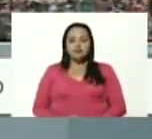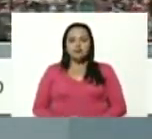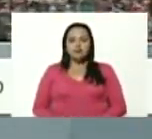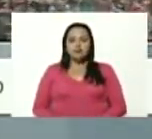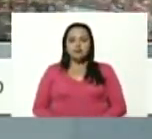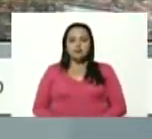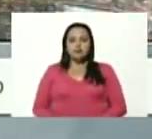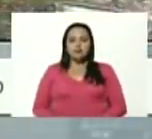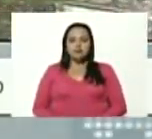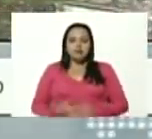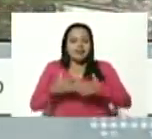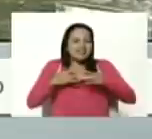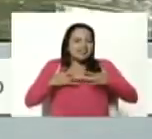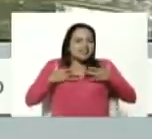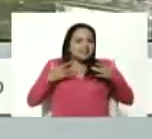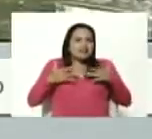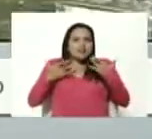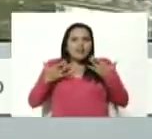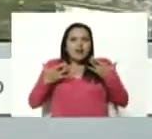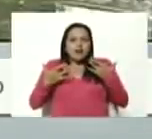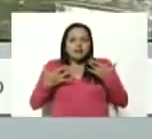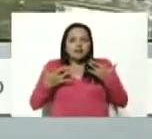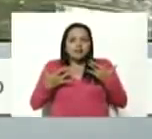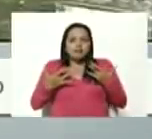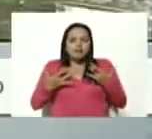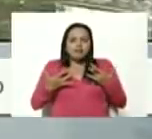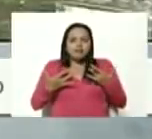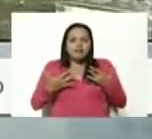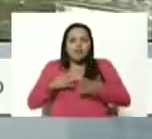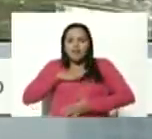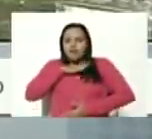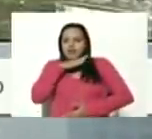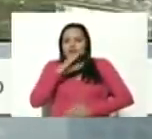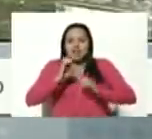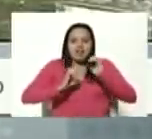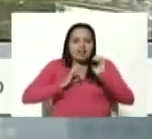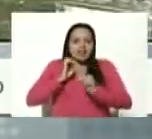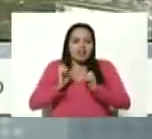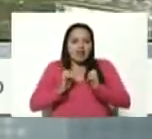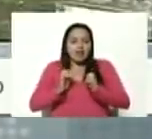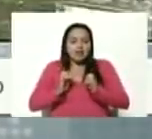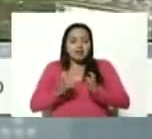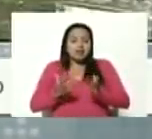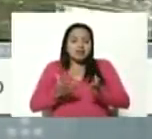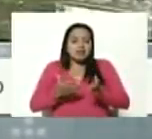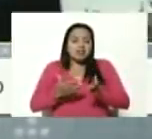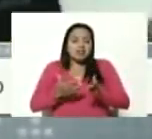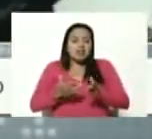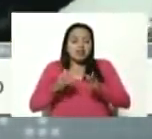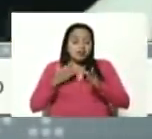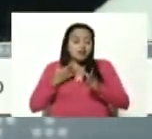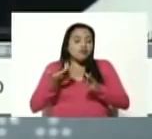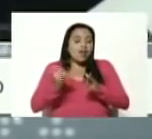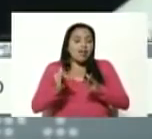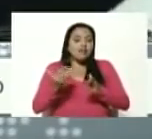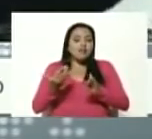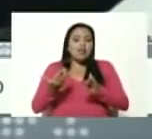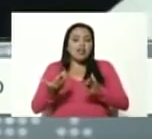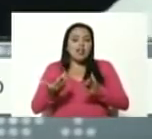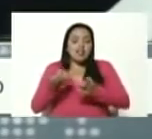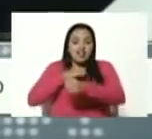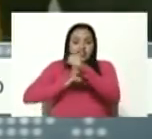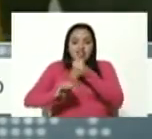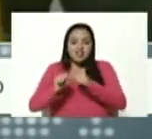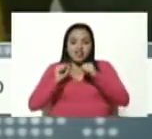Y se sentía vital en medio de ese tratamiento tan duro contra su cuerpo. Él se